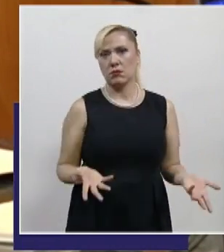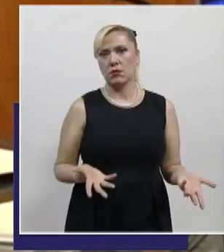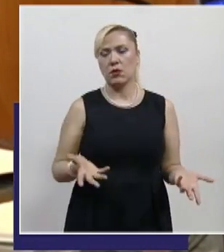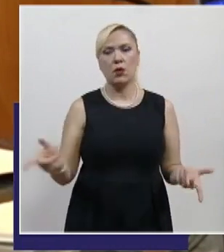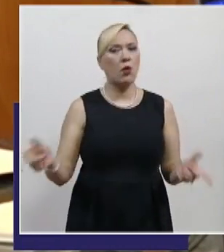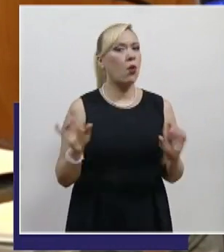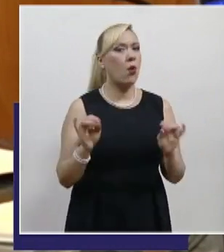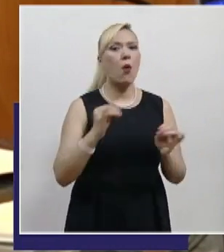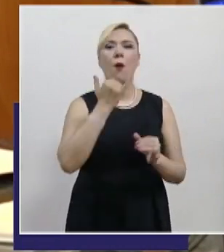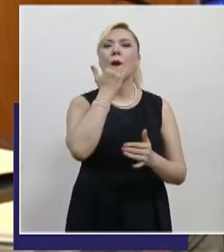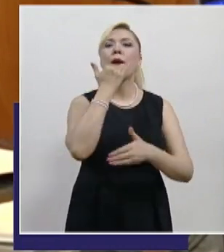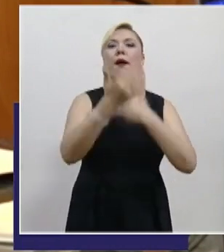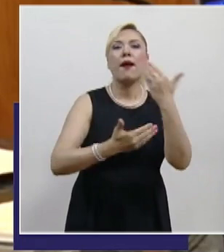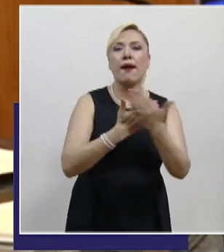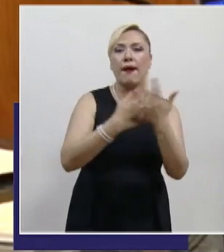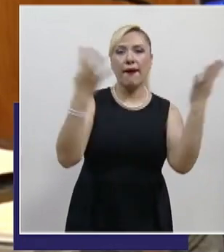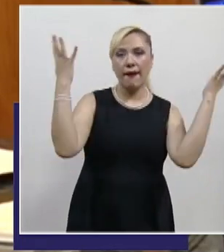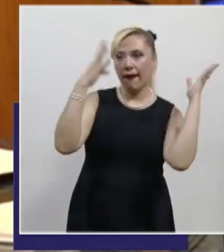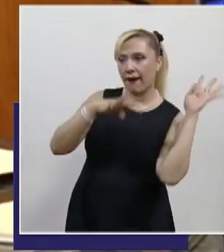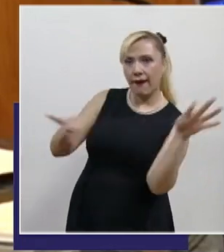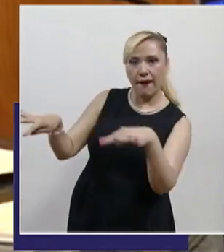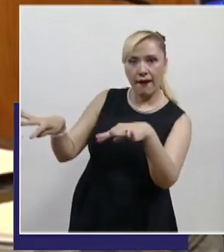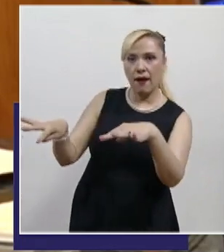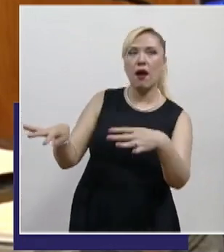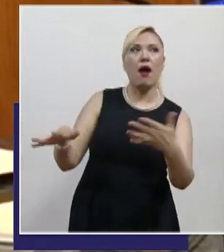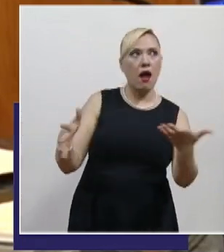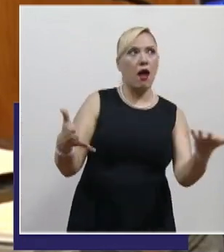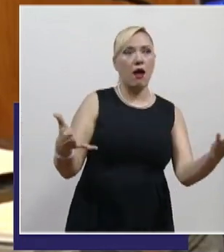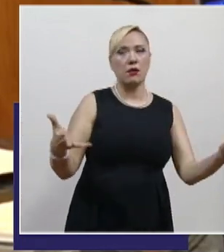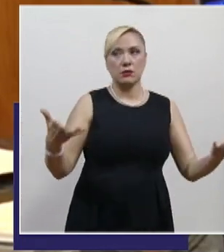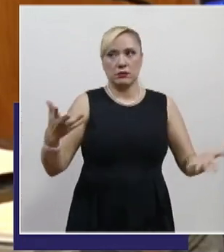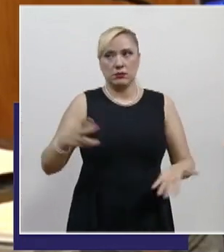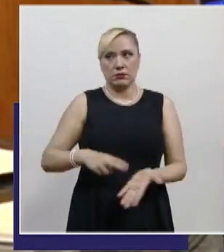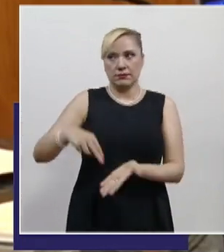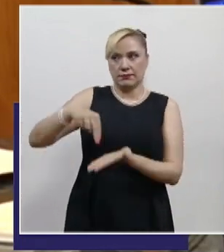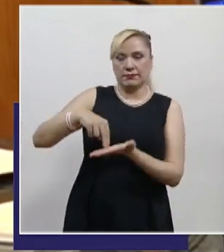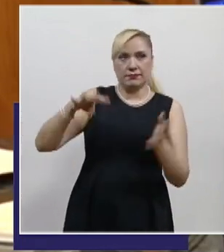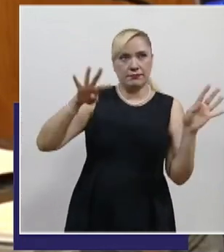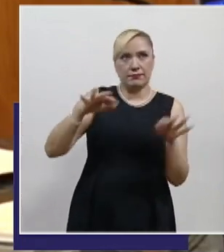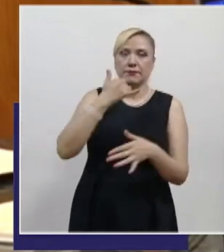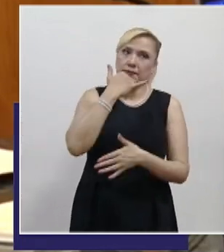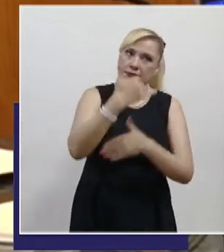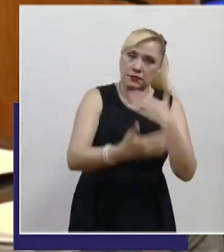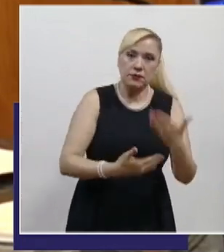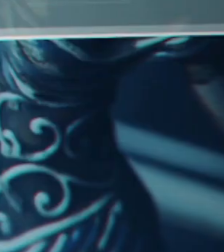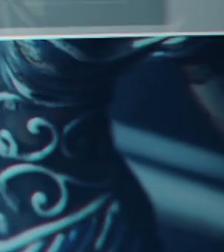la disculpa pública en sesión de cabildo con las formalidades que requiere el desarrollo de dichas sesiones.